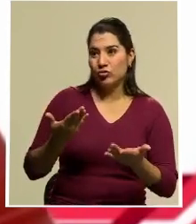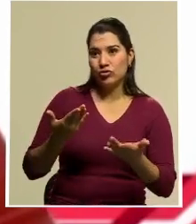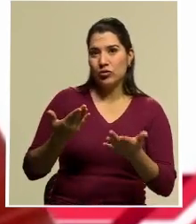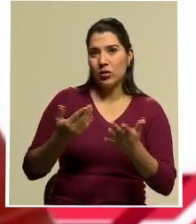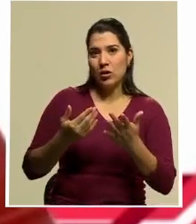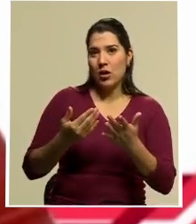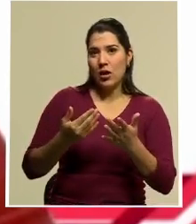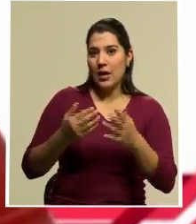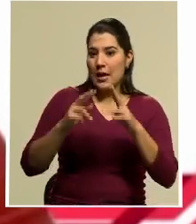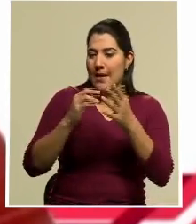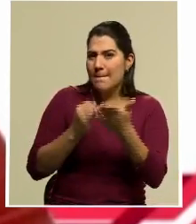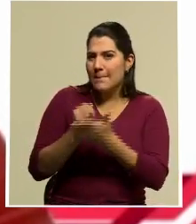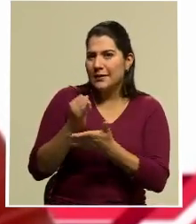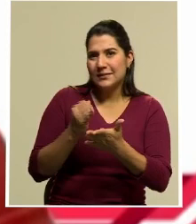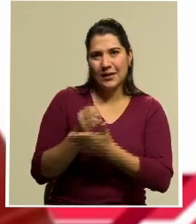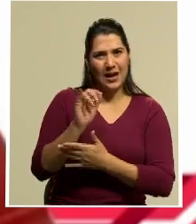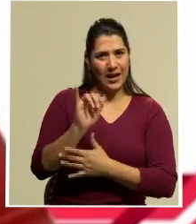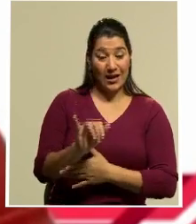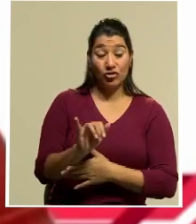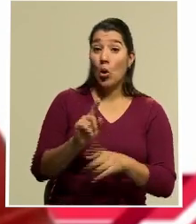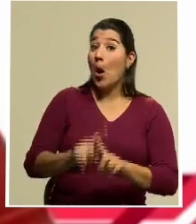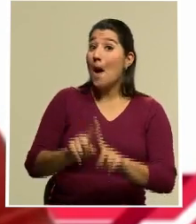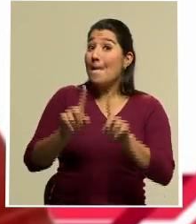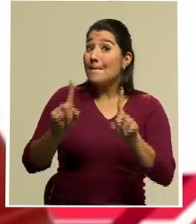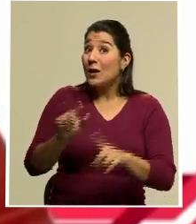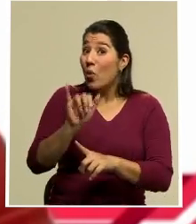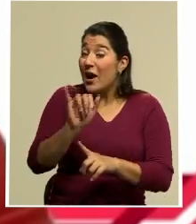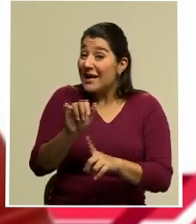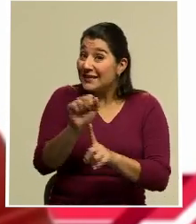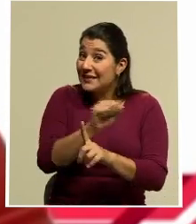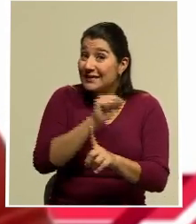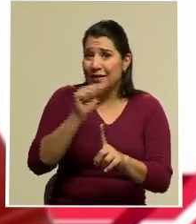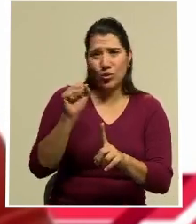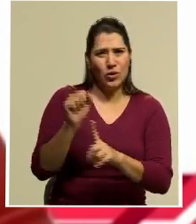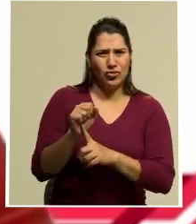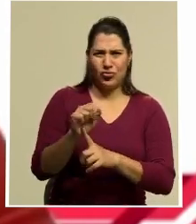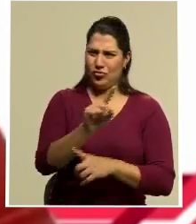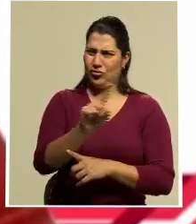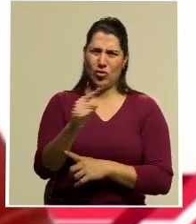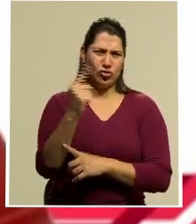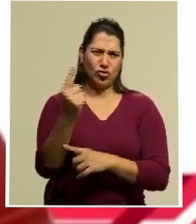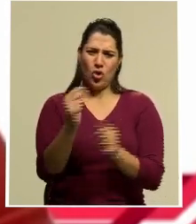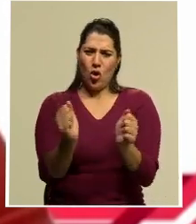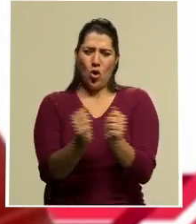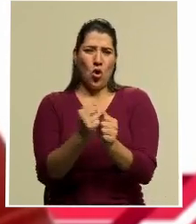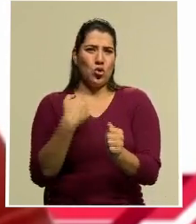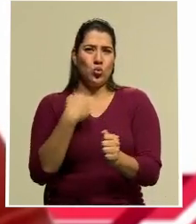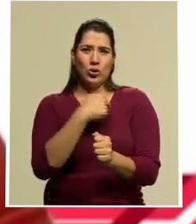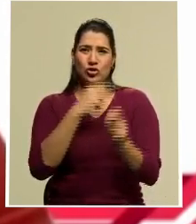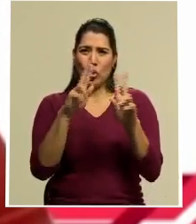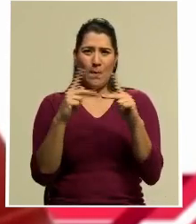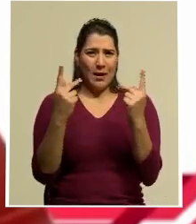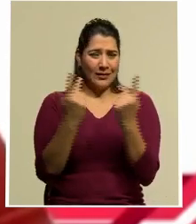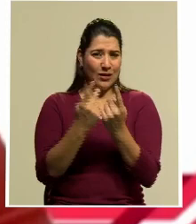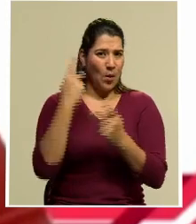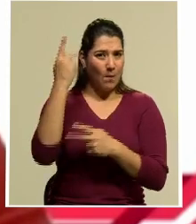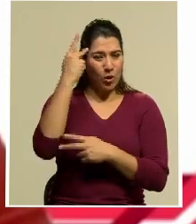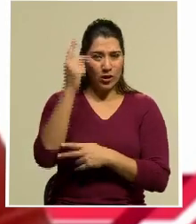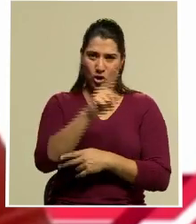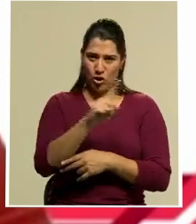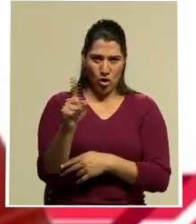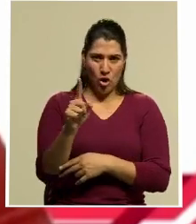no es exclusivo de una sola agrupación política. Me parece que lo que está claro es